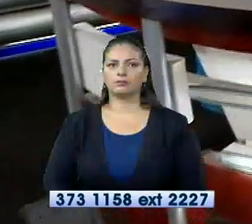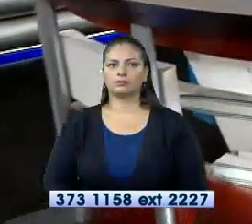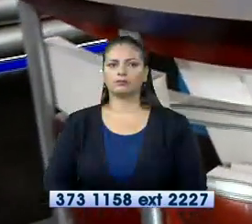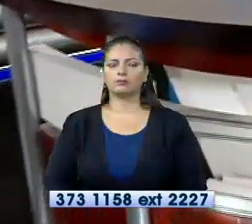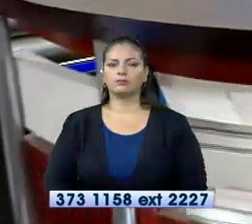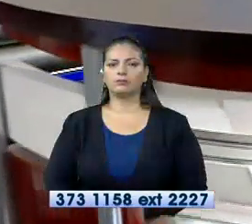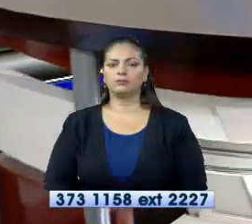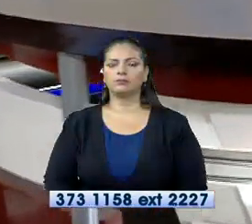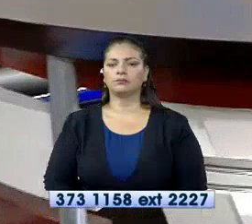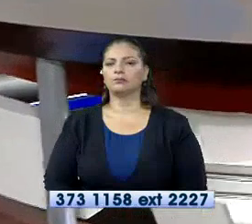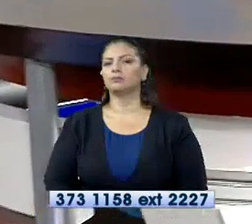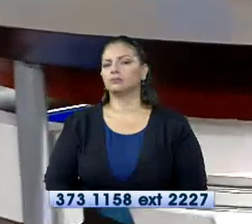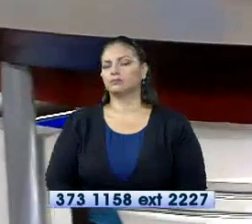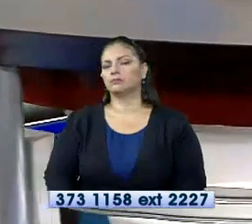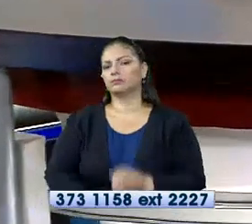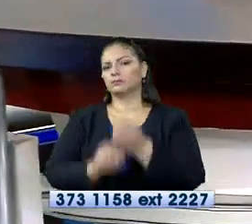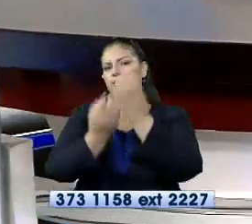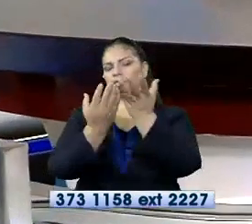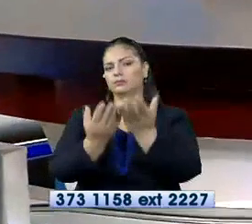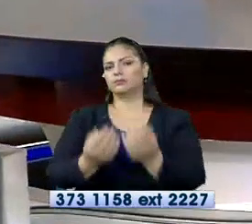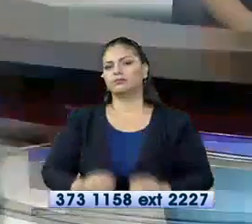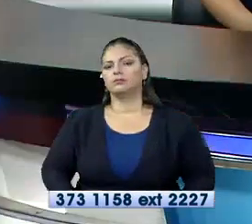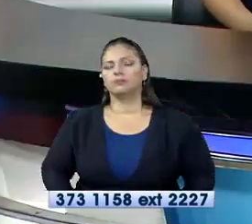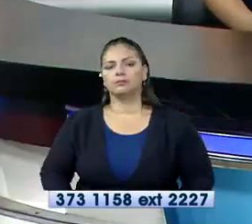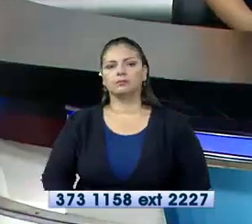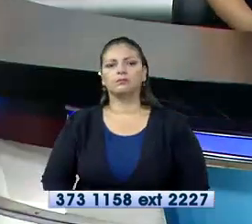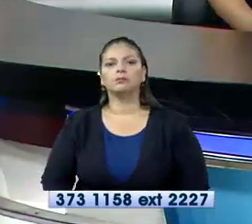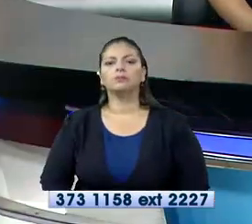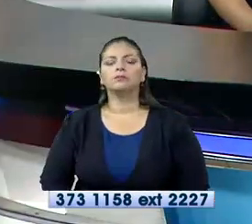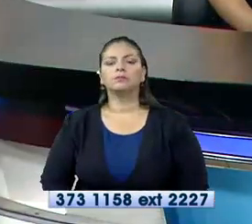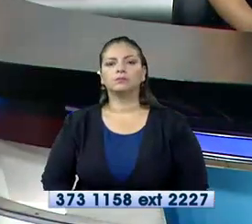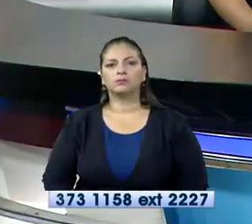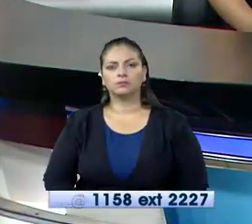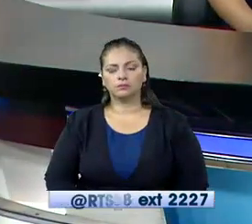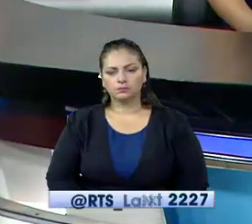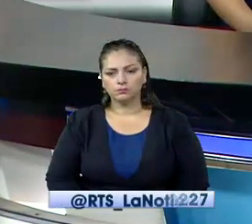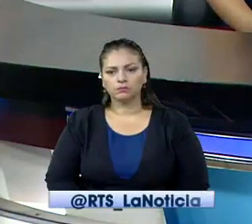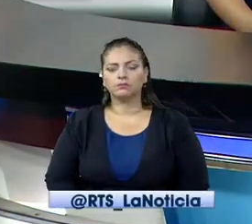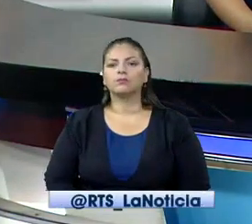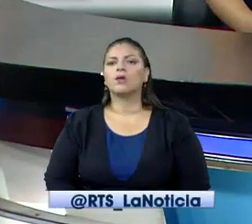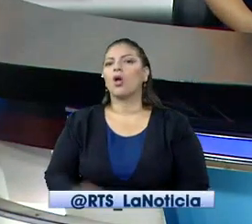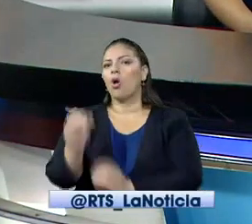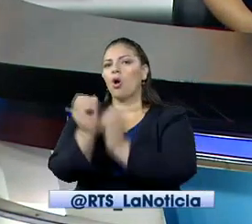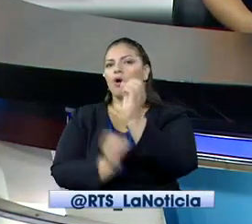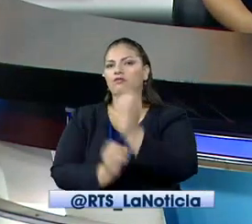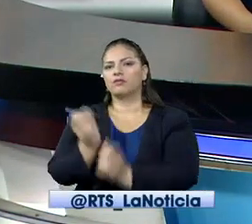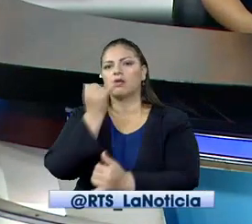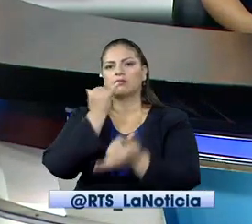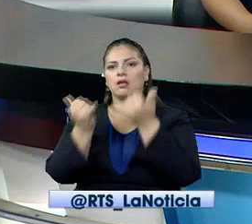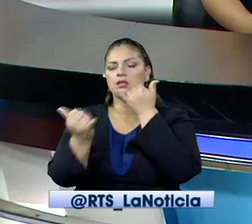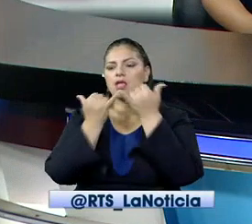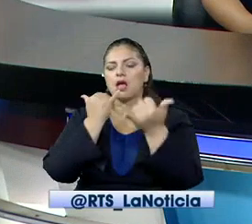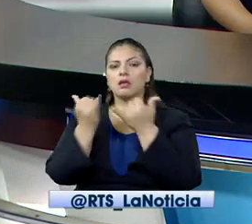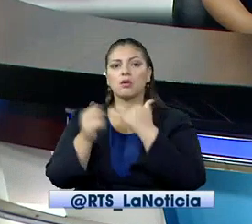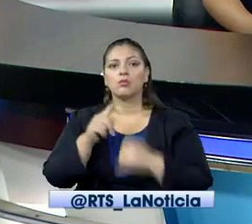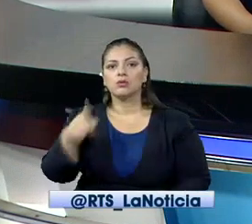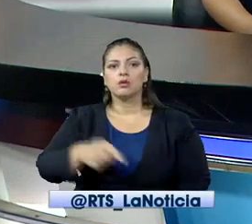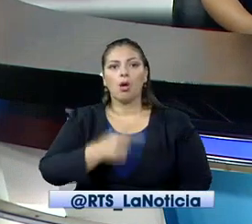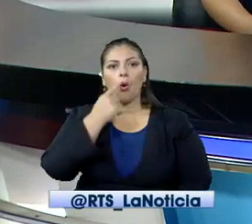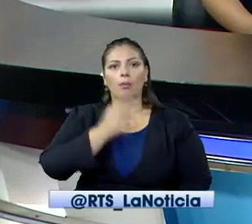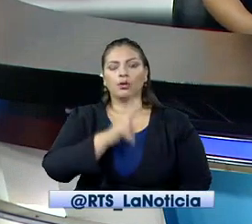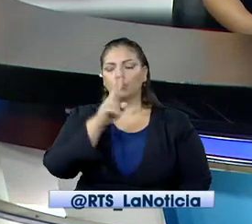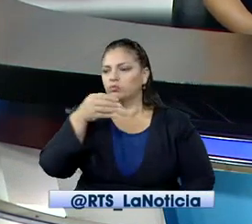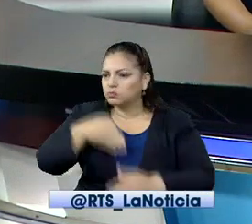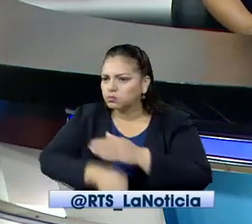Vamos con esta información. 2 presuntos delincuentes ingresaron a una oficina de telecomunicaciones y se llevaron equipos valorados en cerca